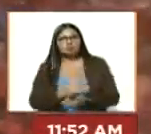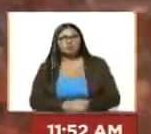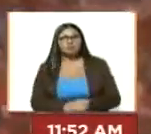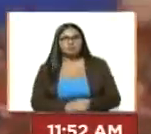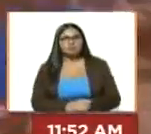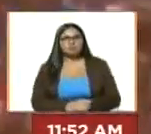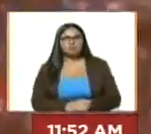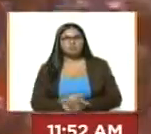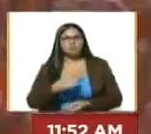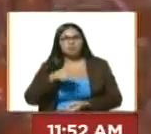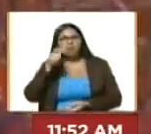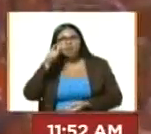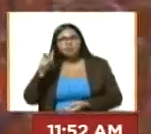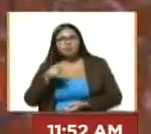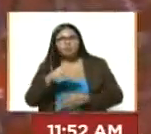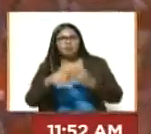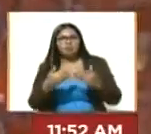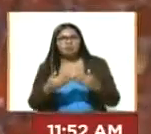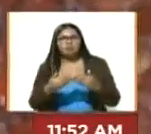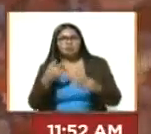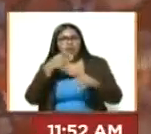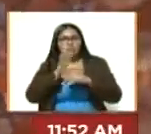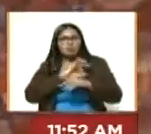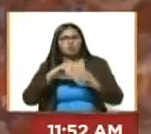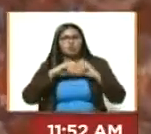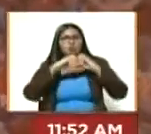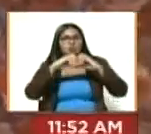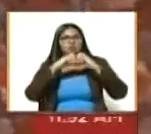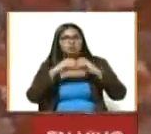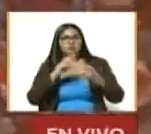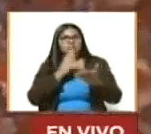Pueblo de Maturín, te llevo en mi corazón para siempre.